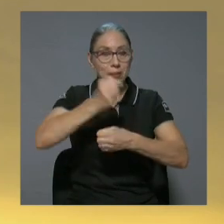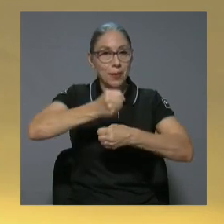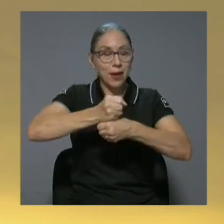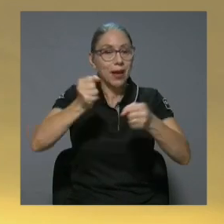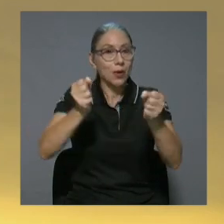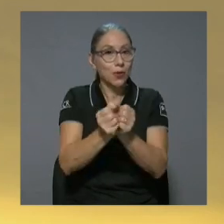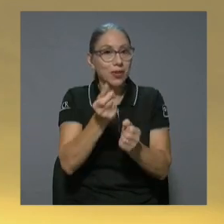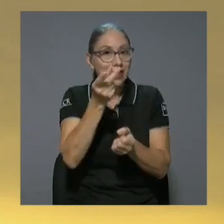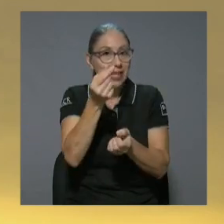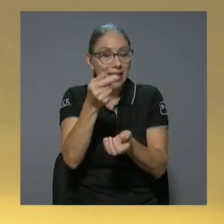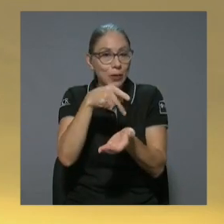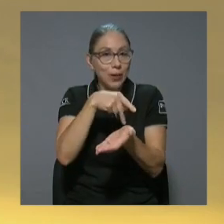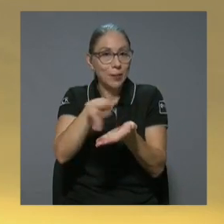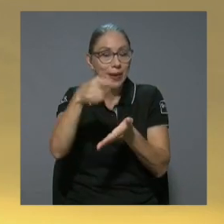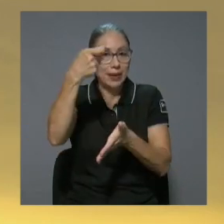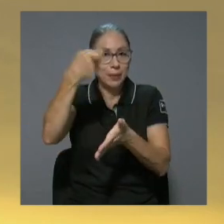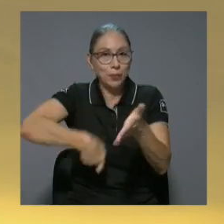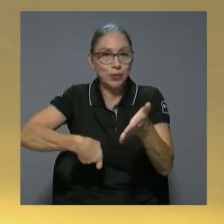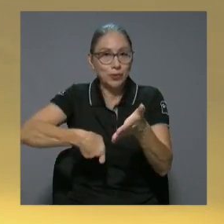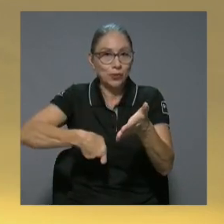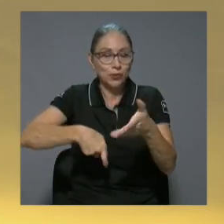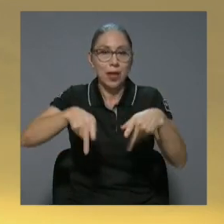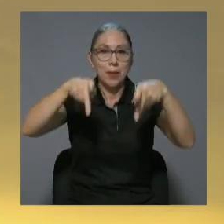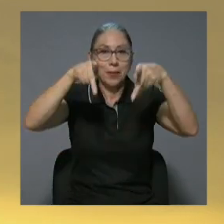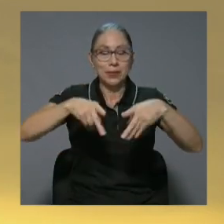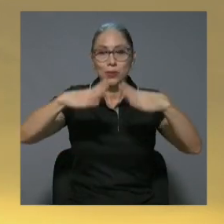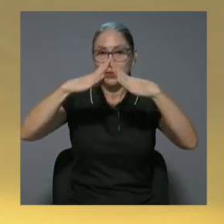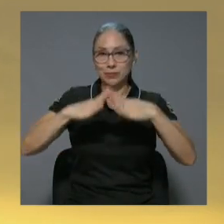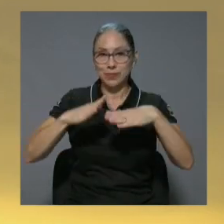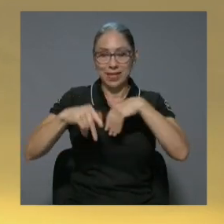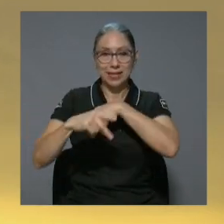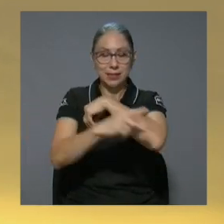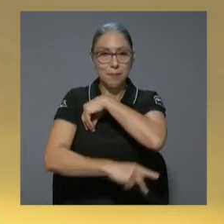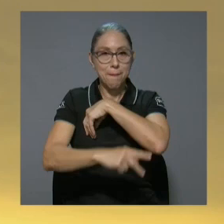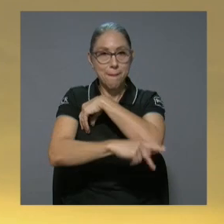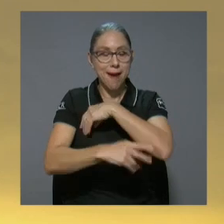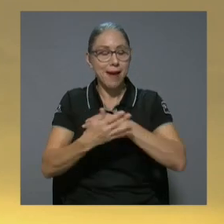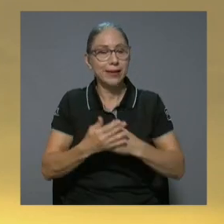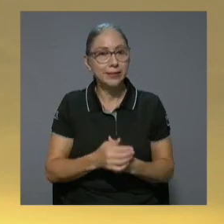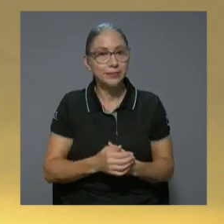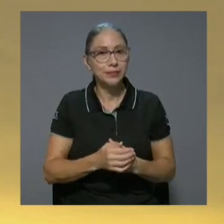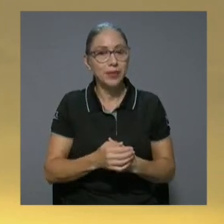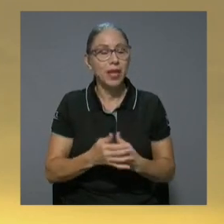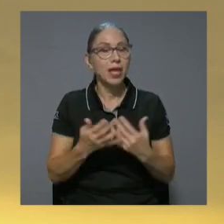los impuestos que tributan los habitantes de este país